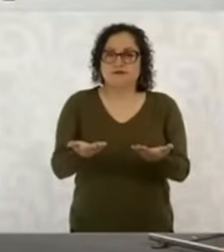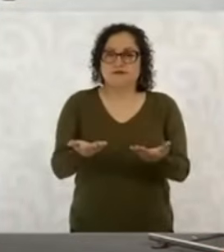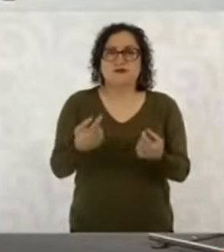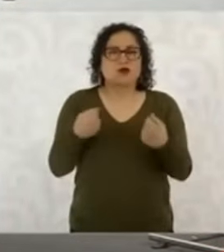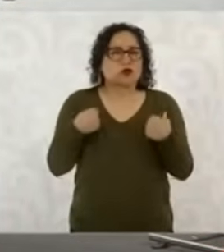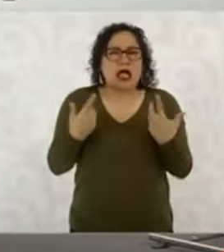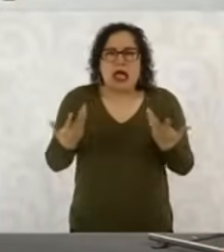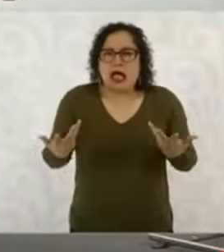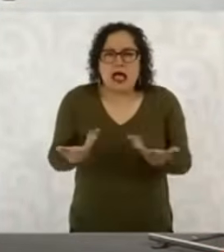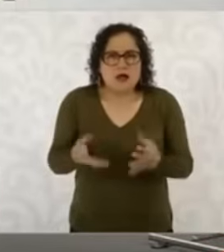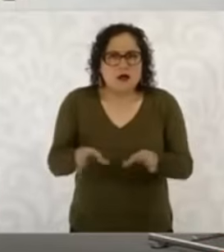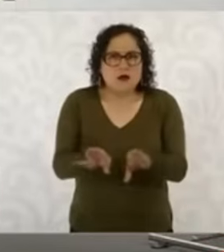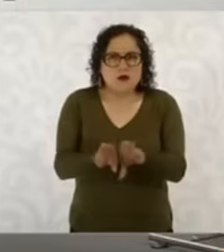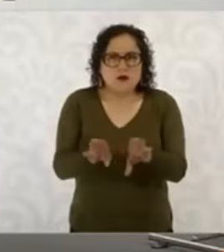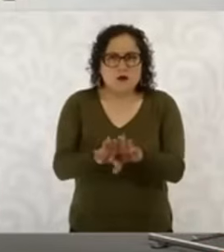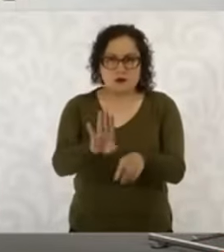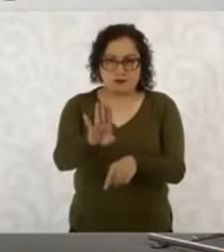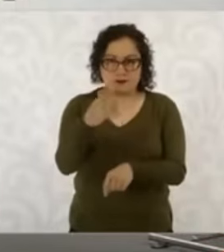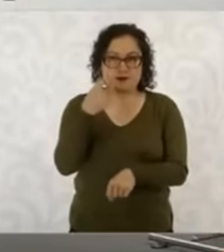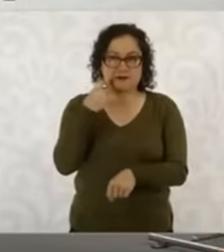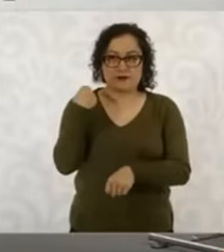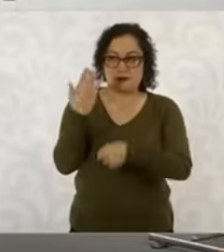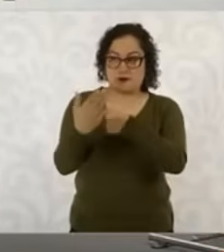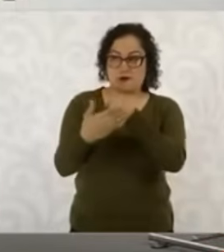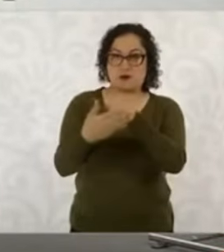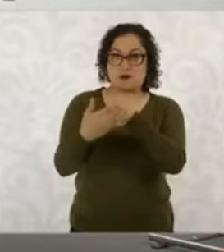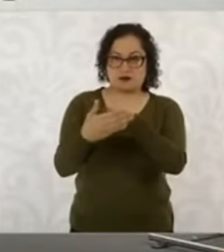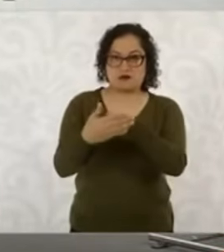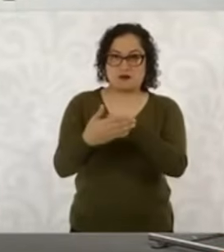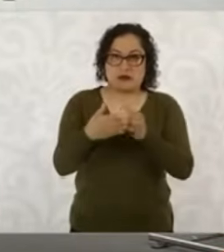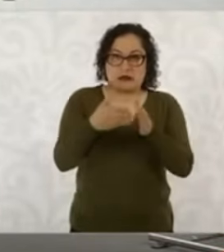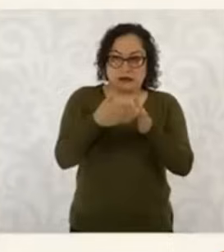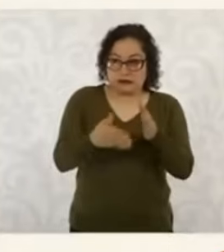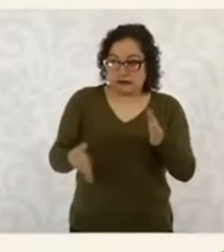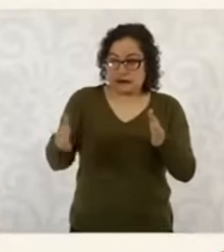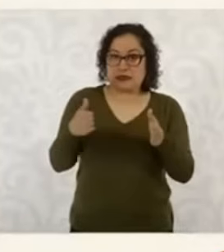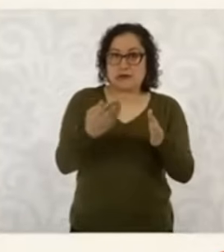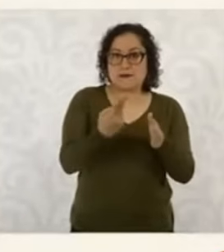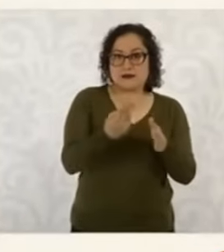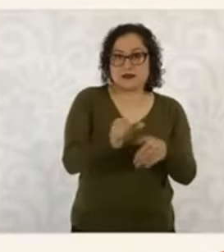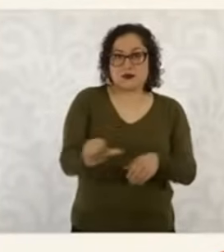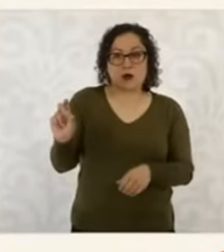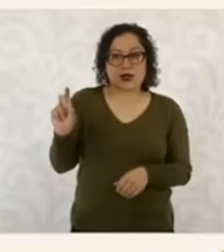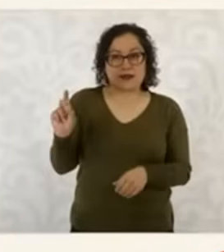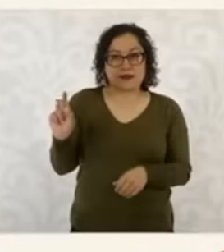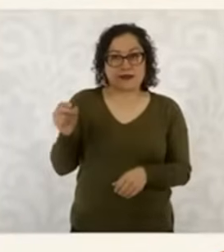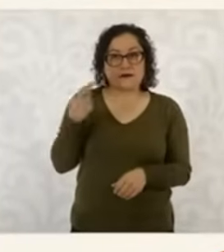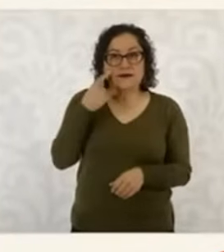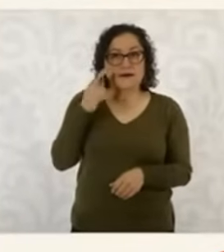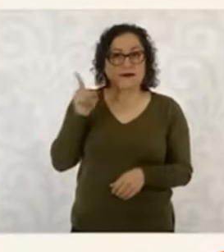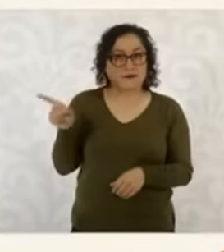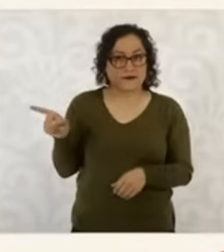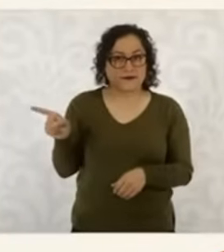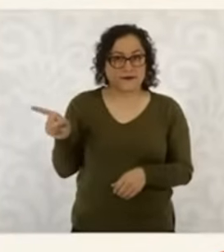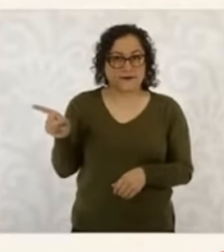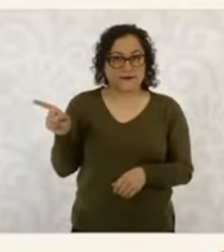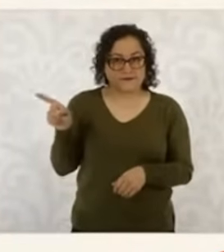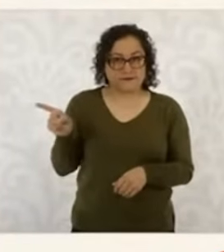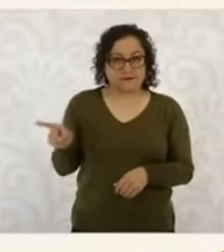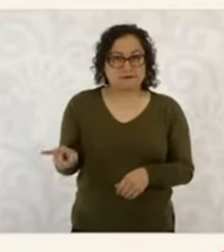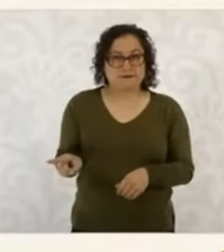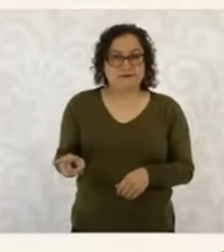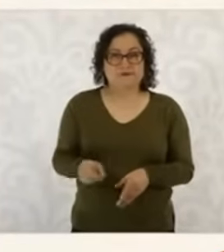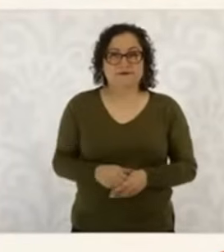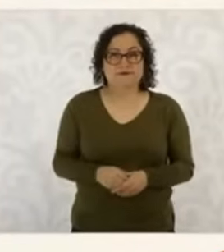está, desde los años 2030, del 25 al 2030, vean la pared, vean